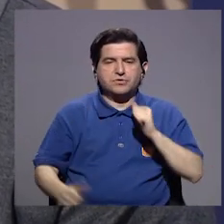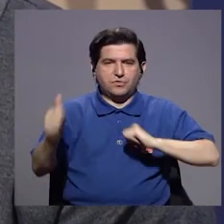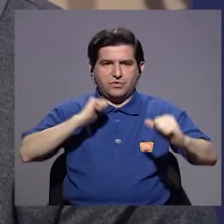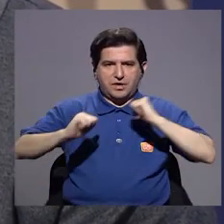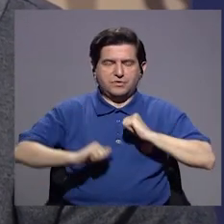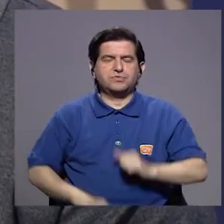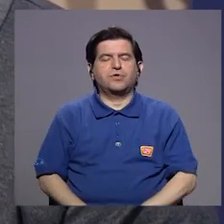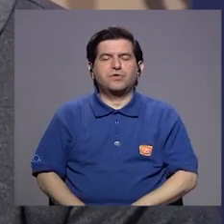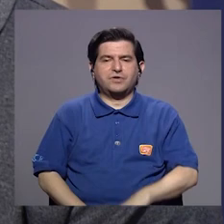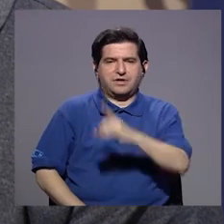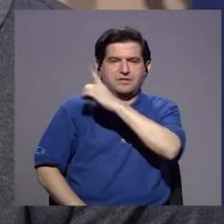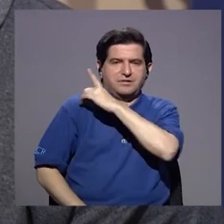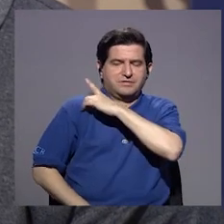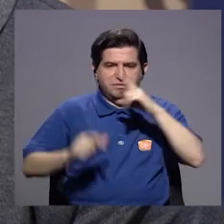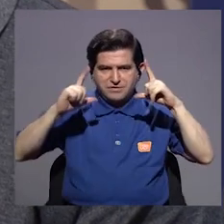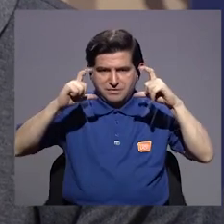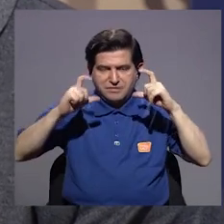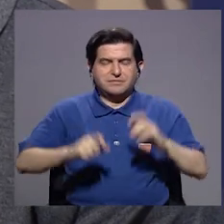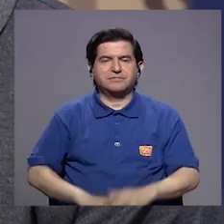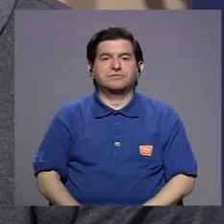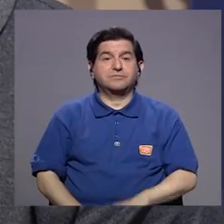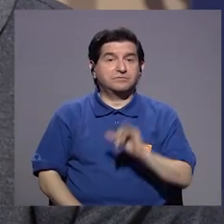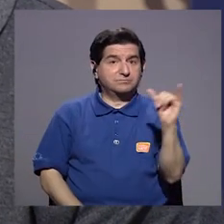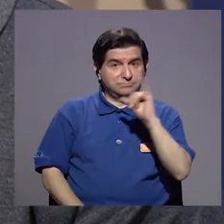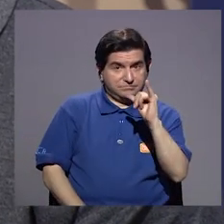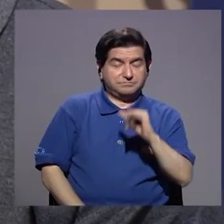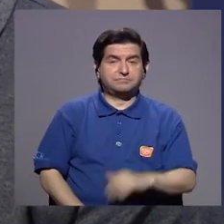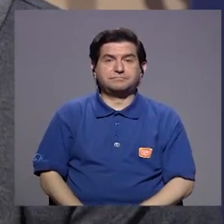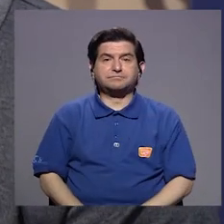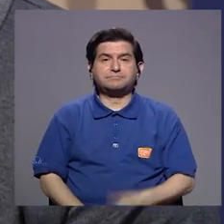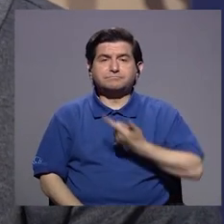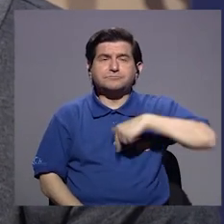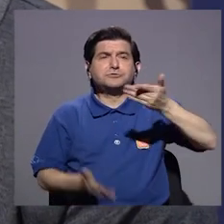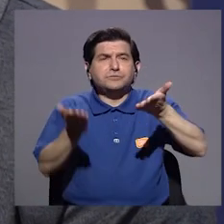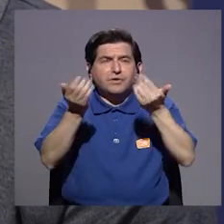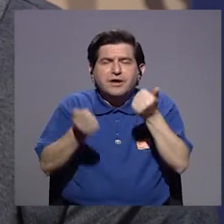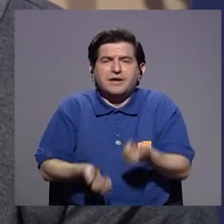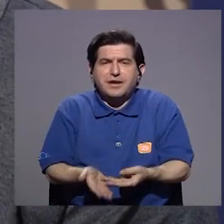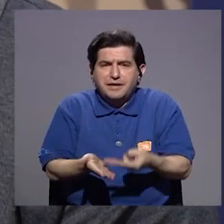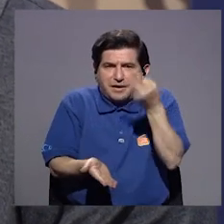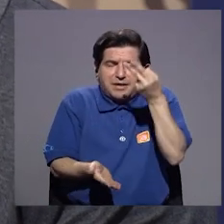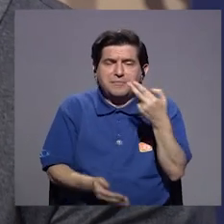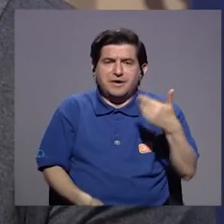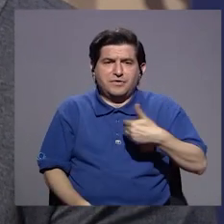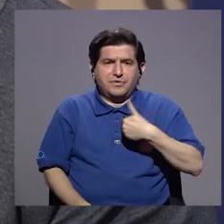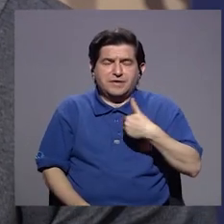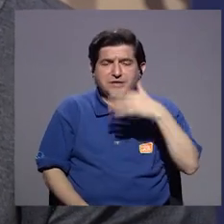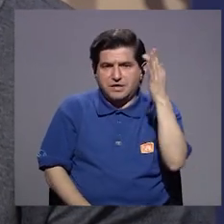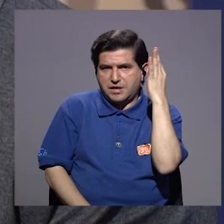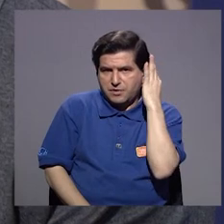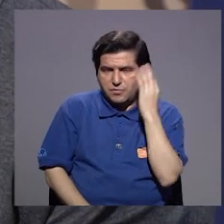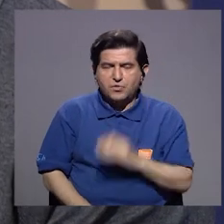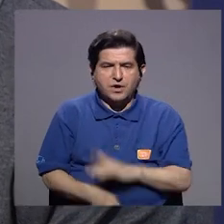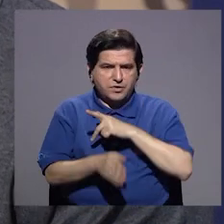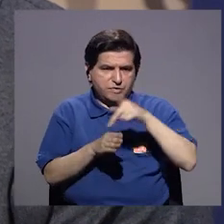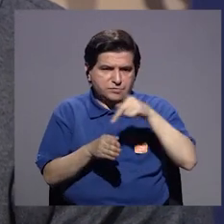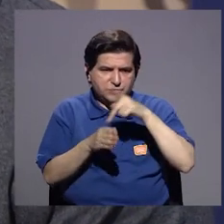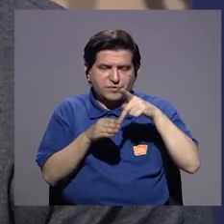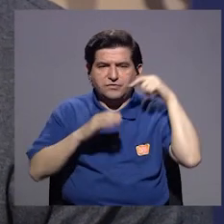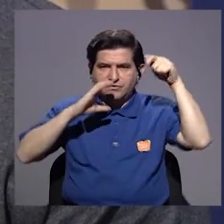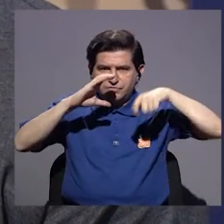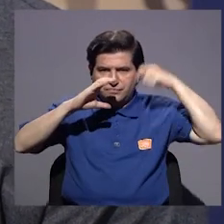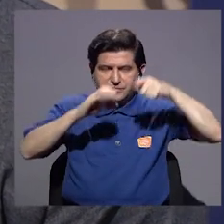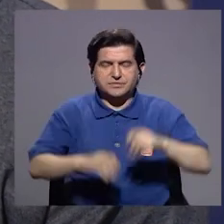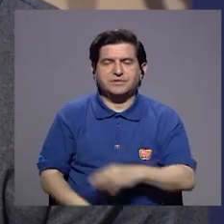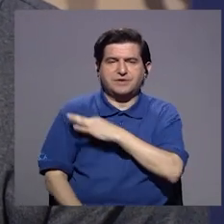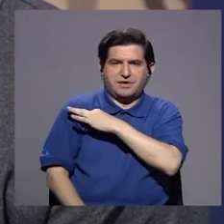actores, directores de fotografía. Y en este sentido también queríamos poner en valor el papel de las mujeres profesionales del cine.